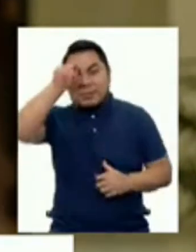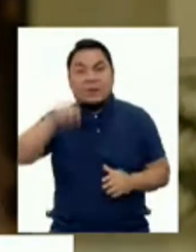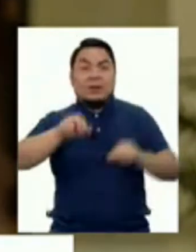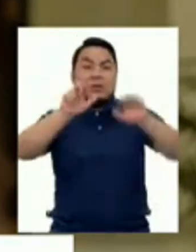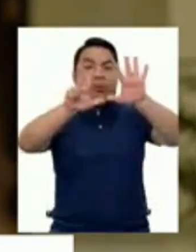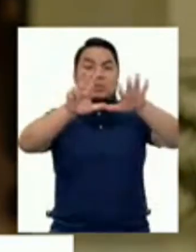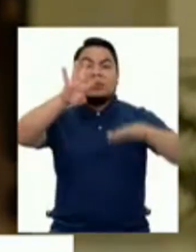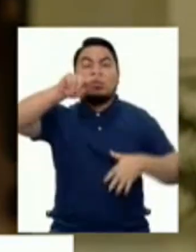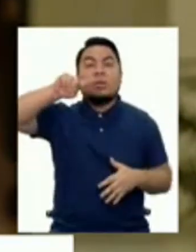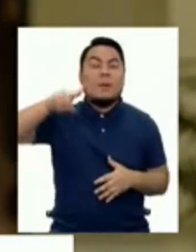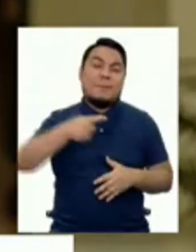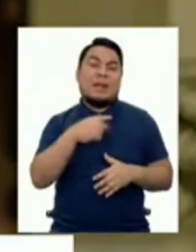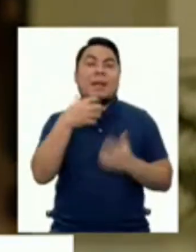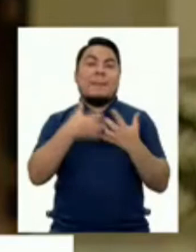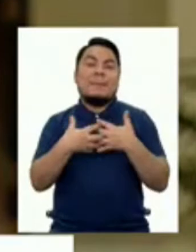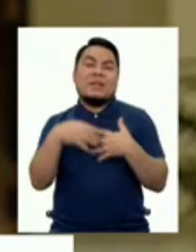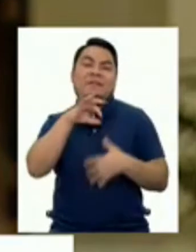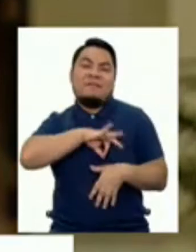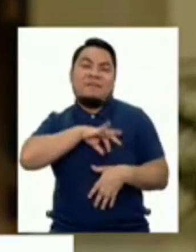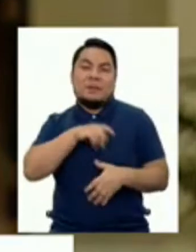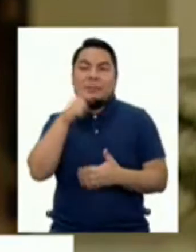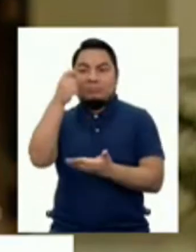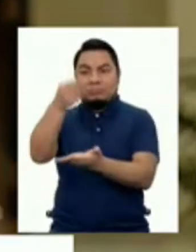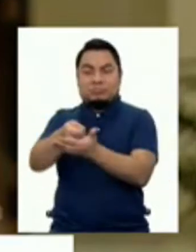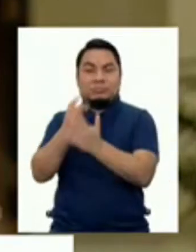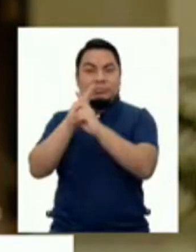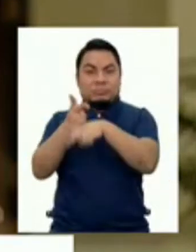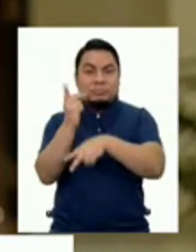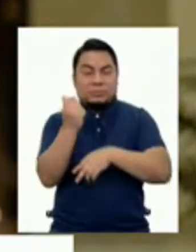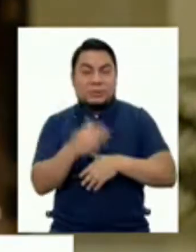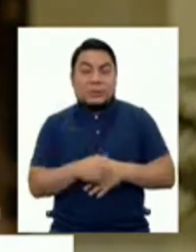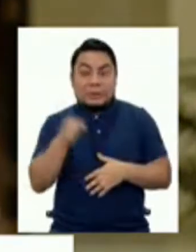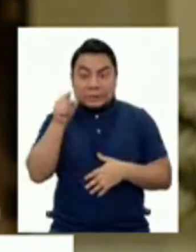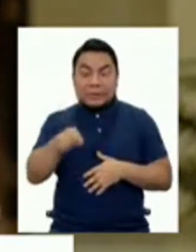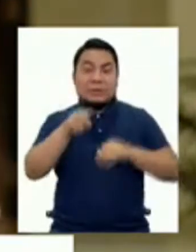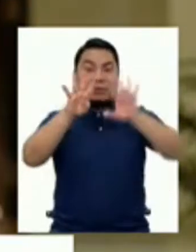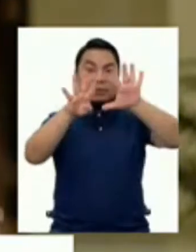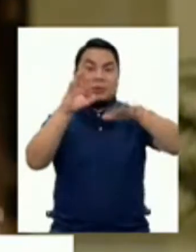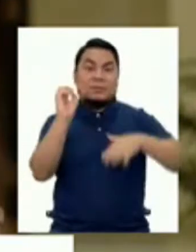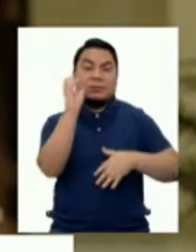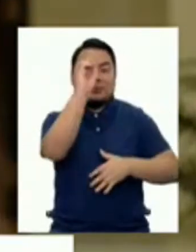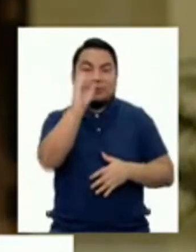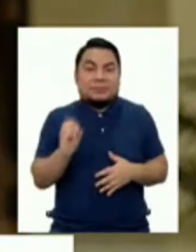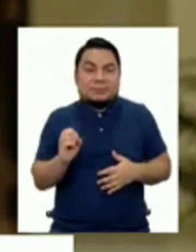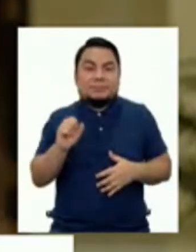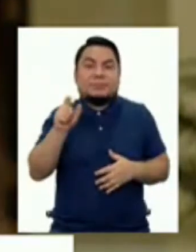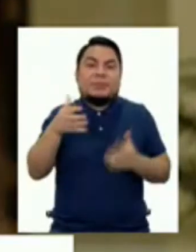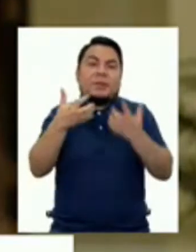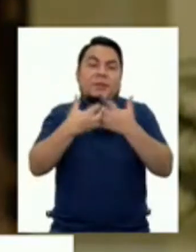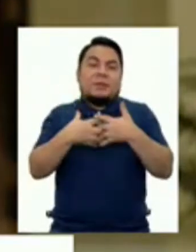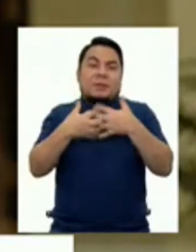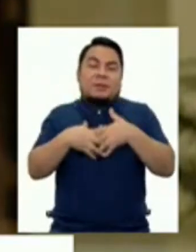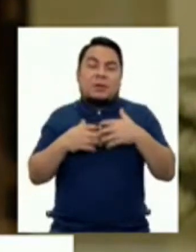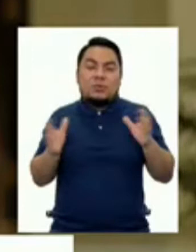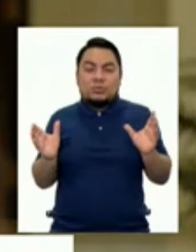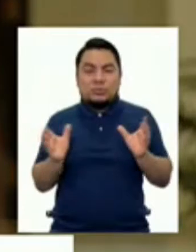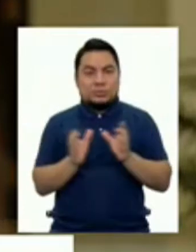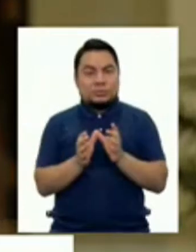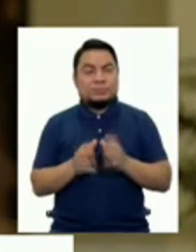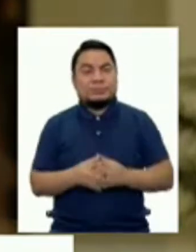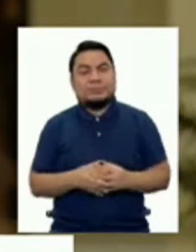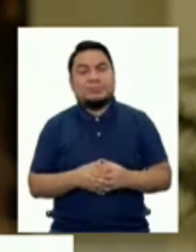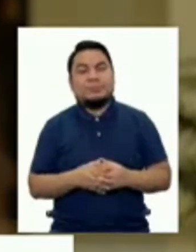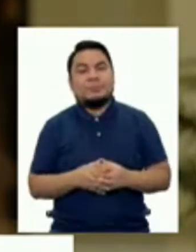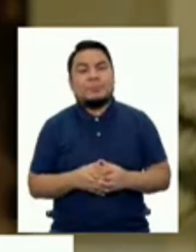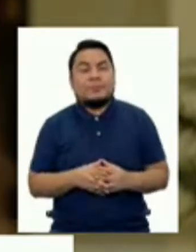mil empresas las beneficiadas, de las cuales el 90% son MIPES. Y